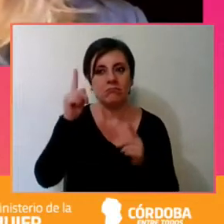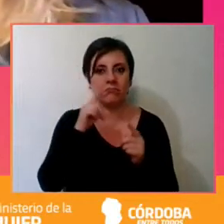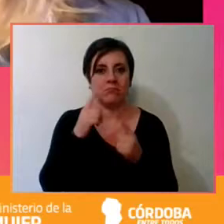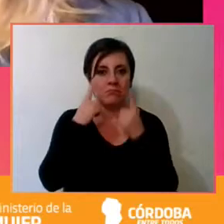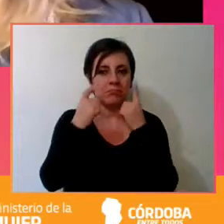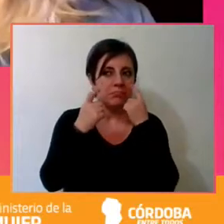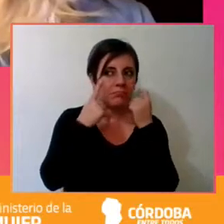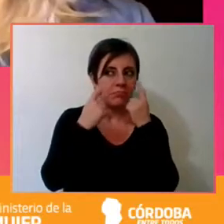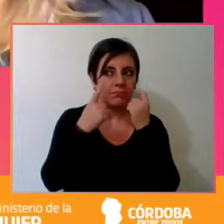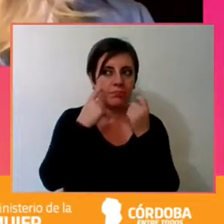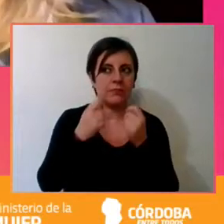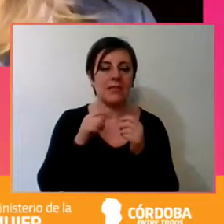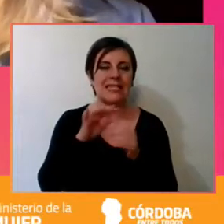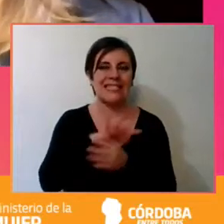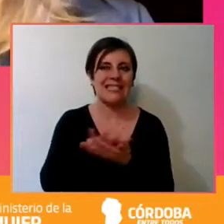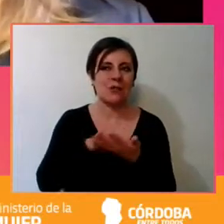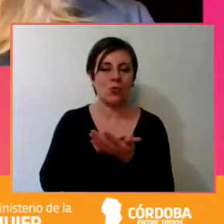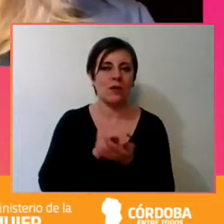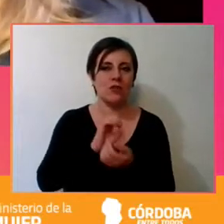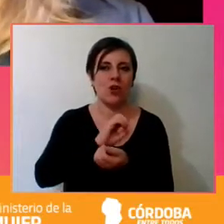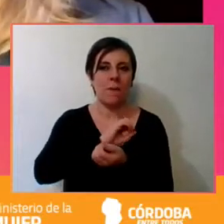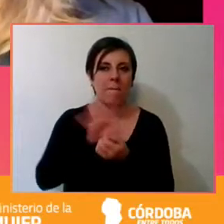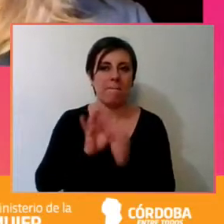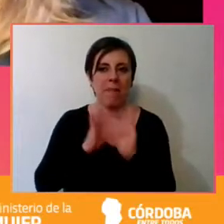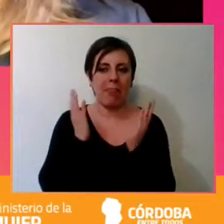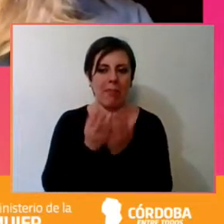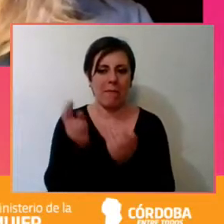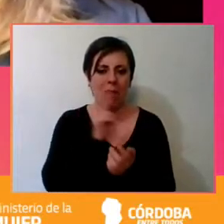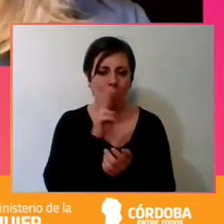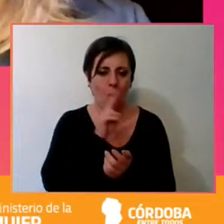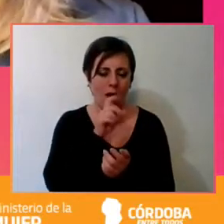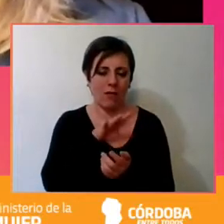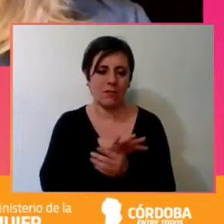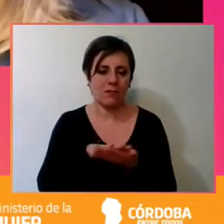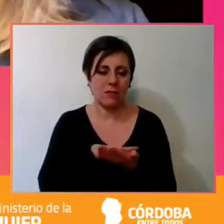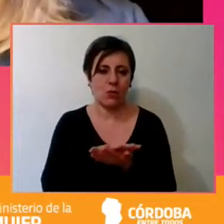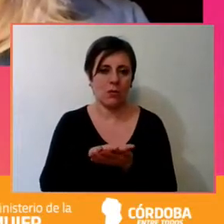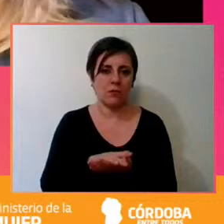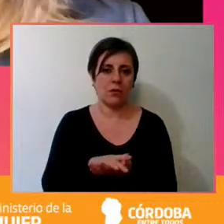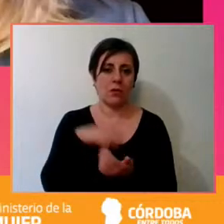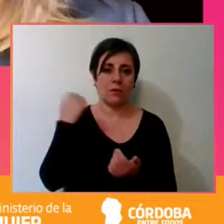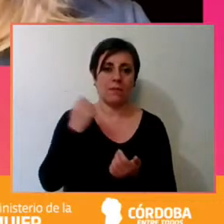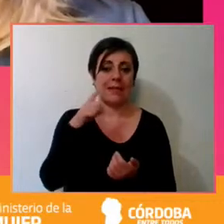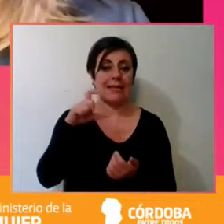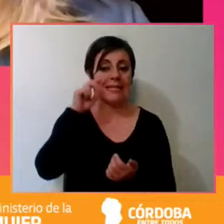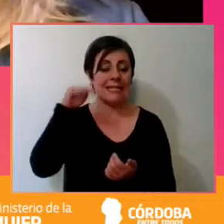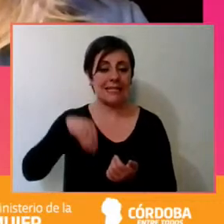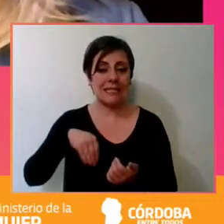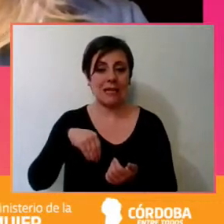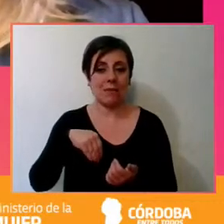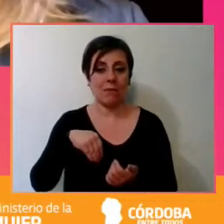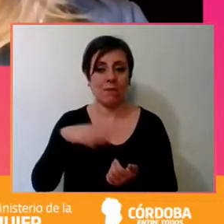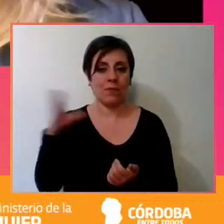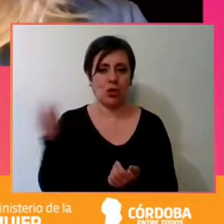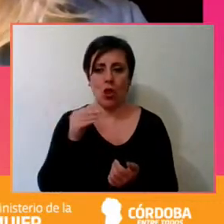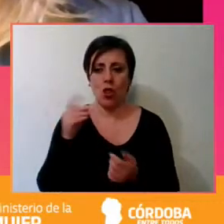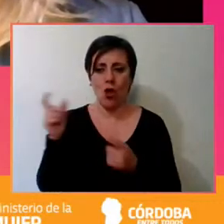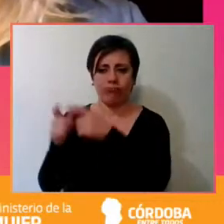en la pandemia. Hemos visto la importante presencia de la CIM en todos los foros